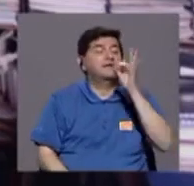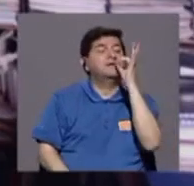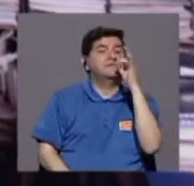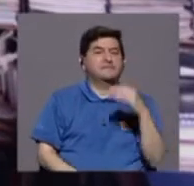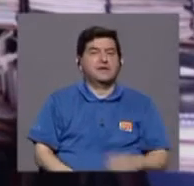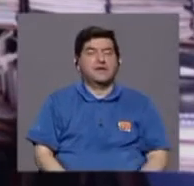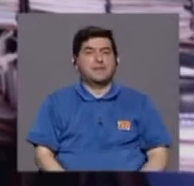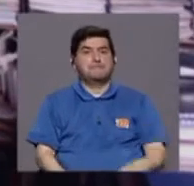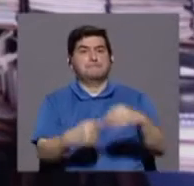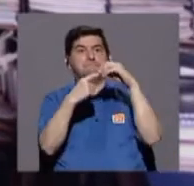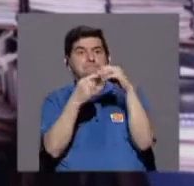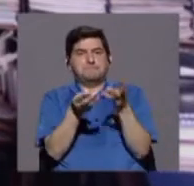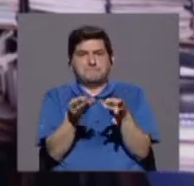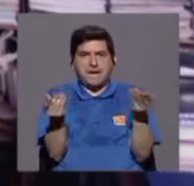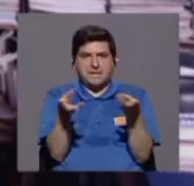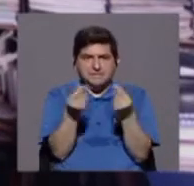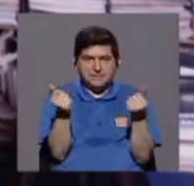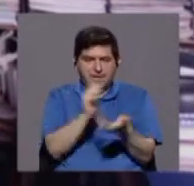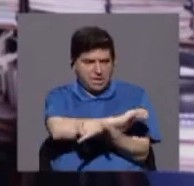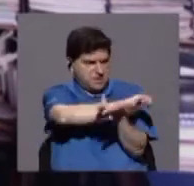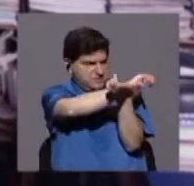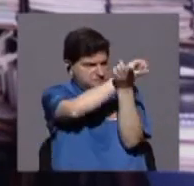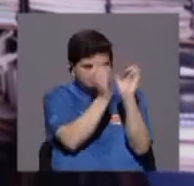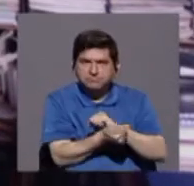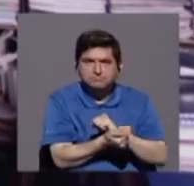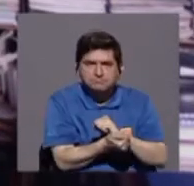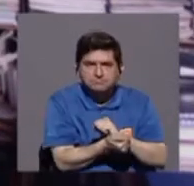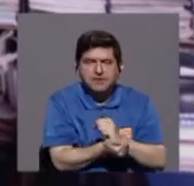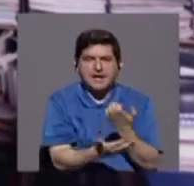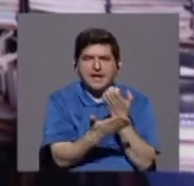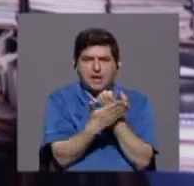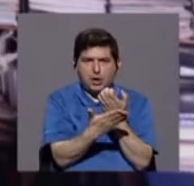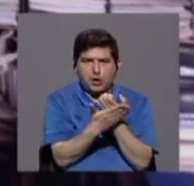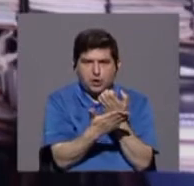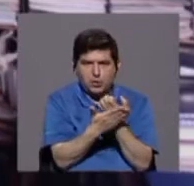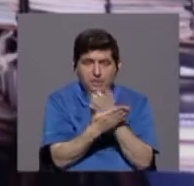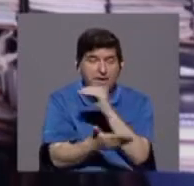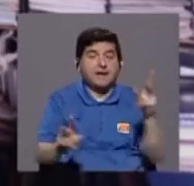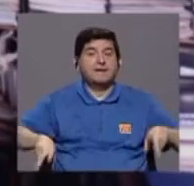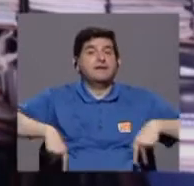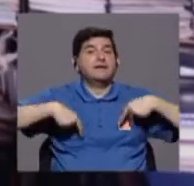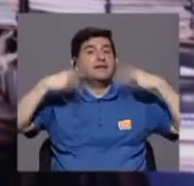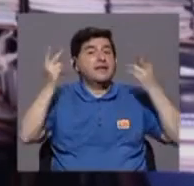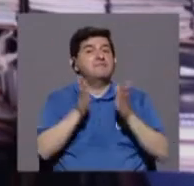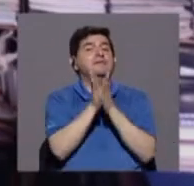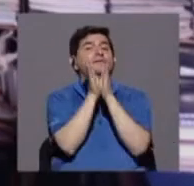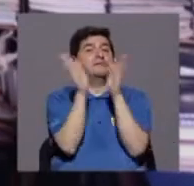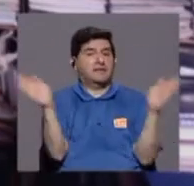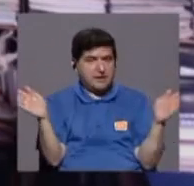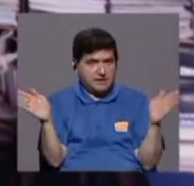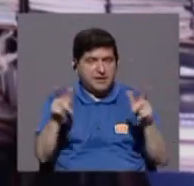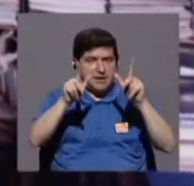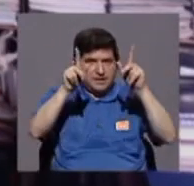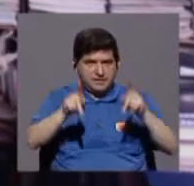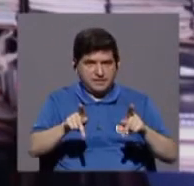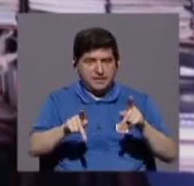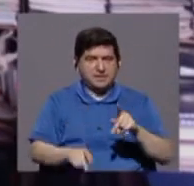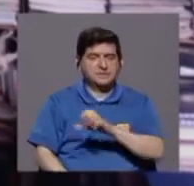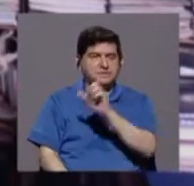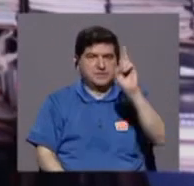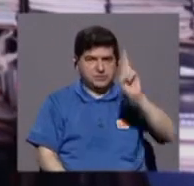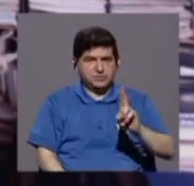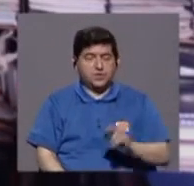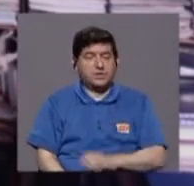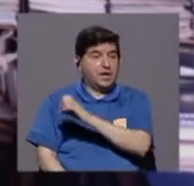gran producto que va a realmente revolucionar la economía y la vida en general de los costarricenses. Costa Rica